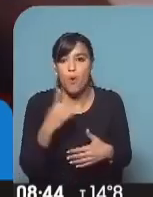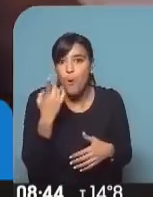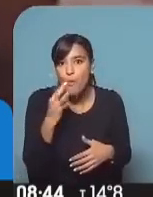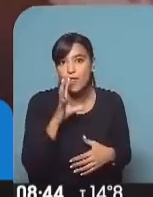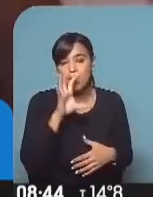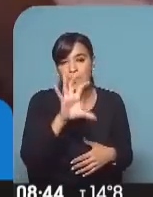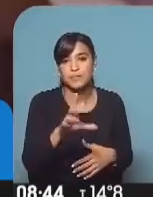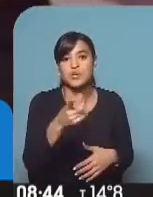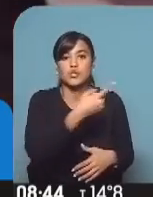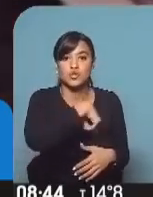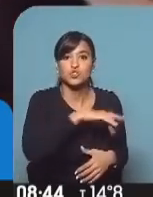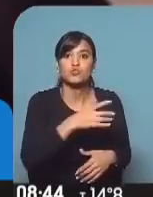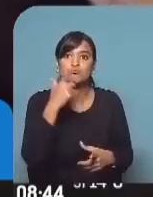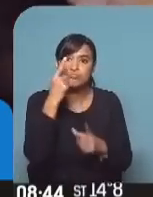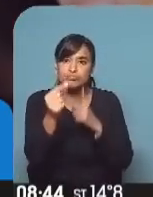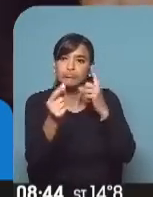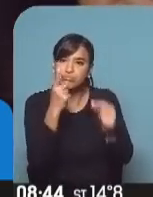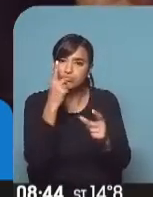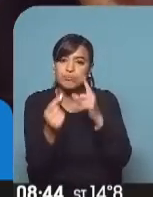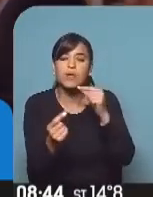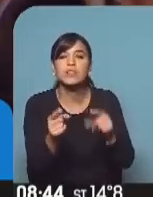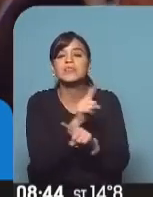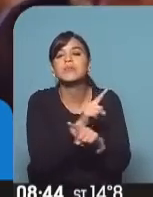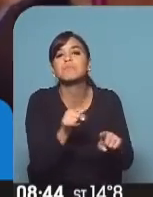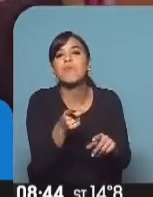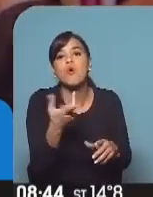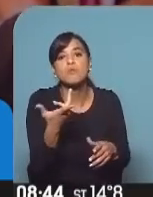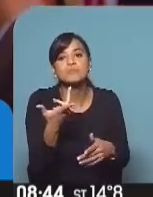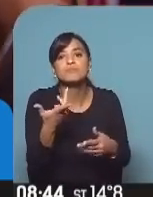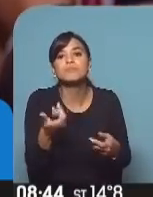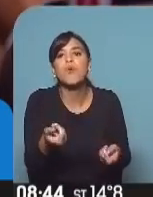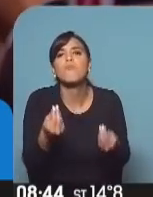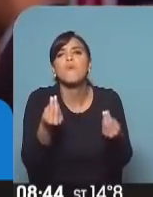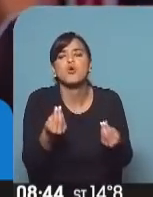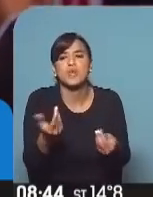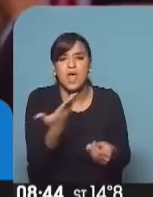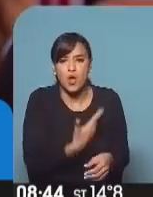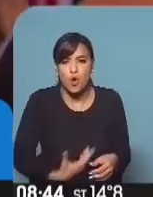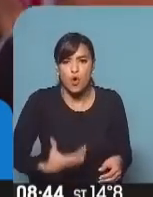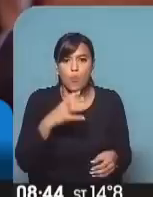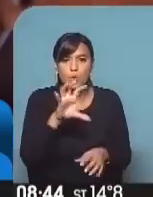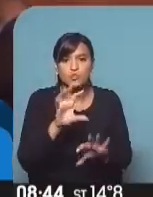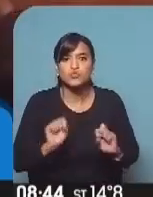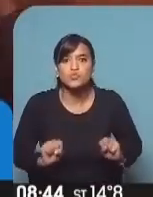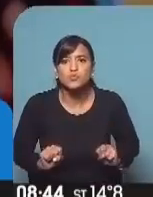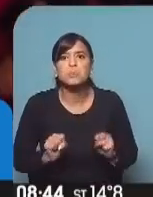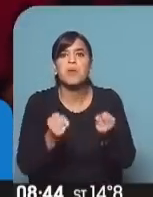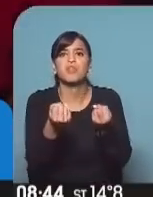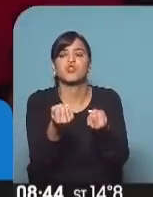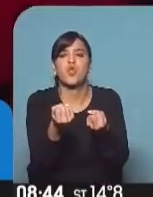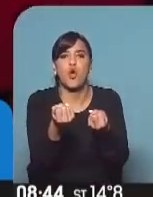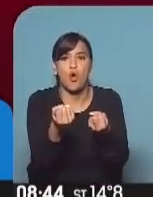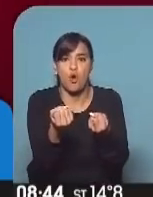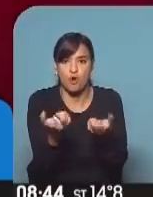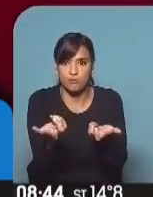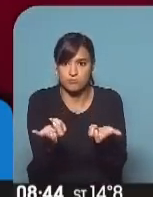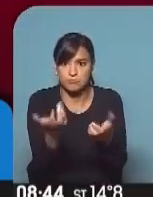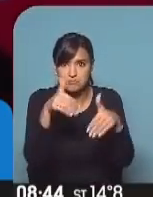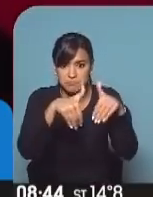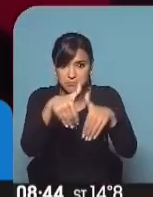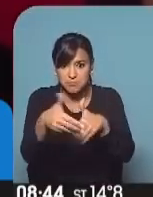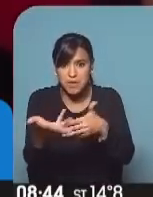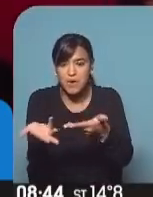venimos reclamando tampoco no tenemos la certeza porque el gobernador ha suspendido las elecciones cuando estaba en pleno proceso